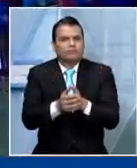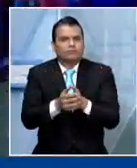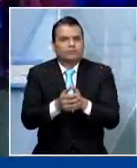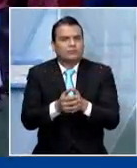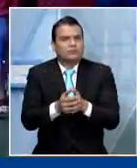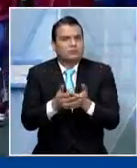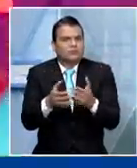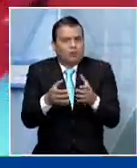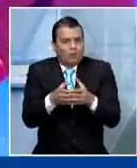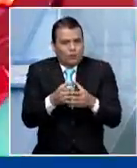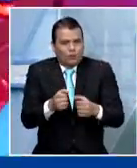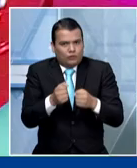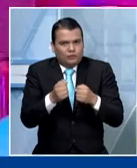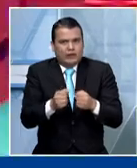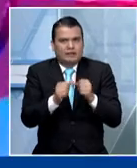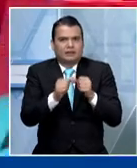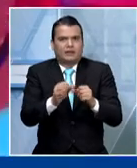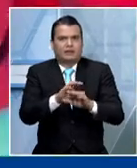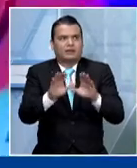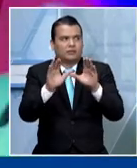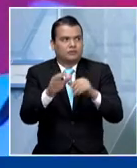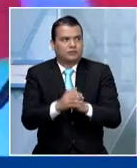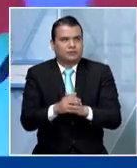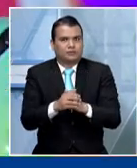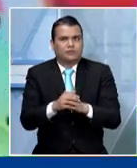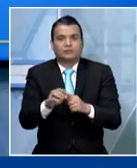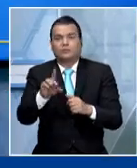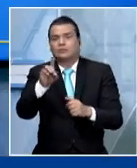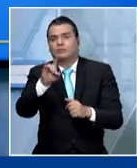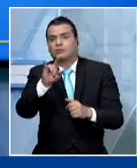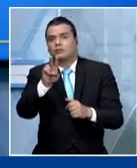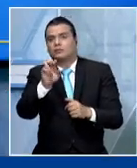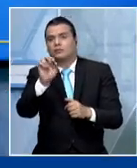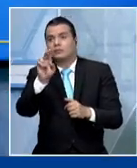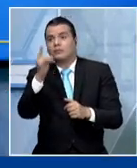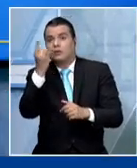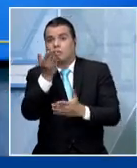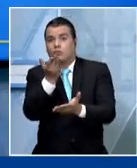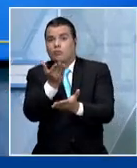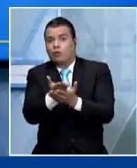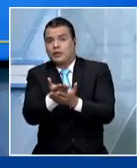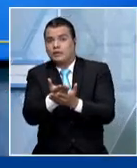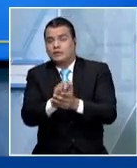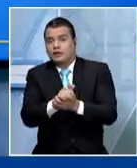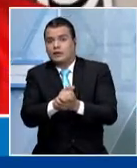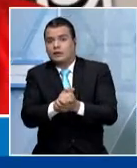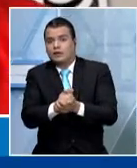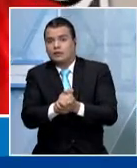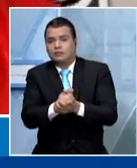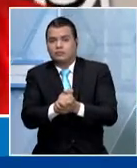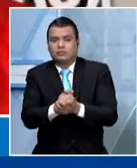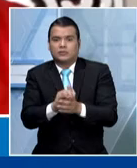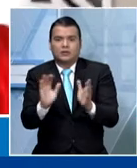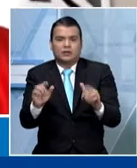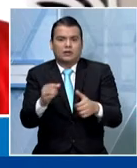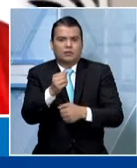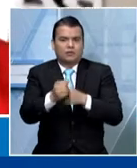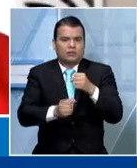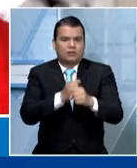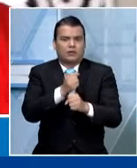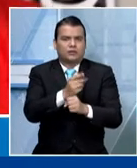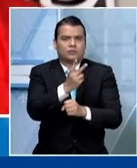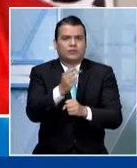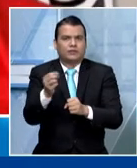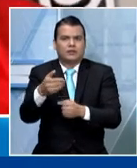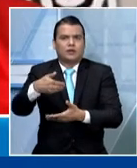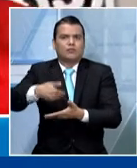la que tenemos. ¿Y hoy Duván Vergara tiene oferta clara, tiene oferta concreta, don Tulio? Sí, en el transcurso de este año han llegado